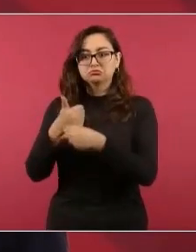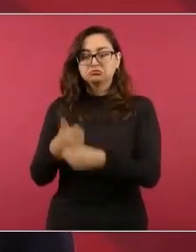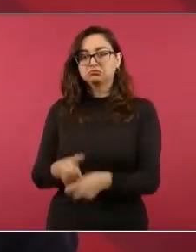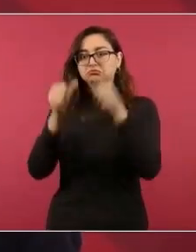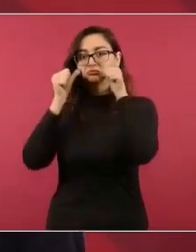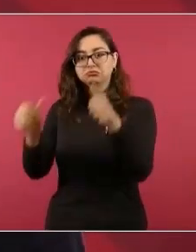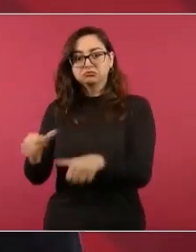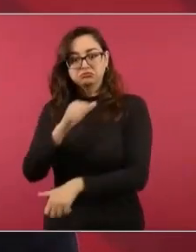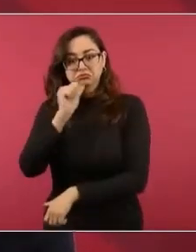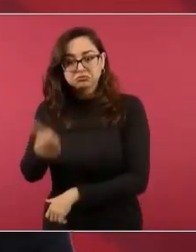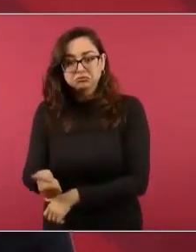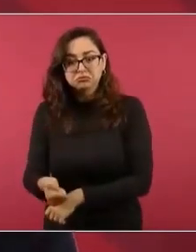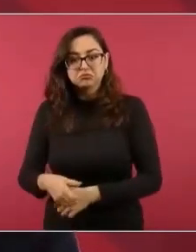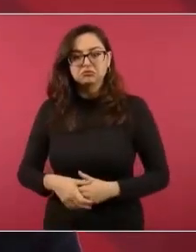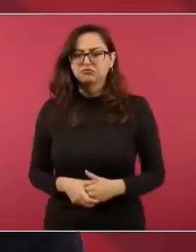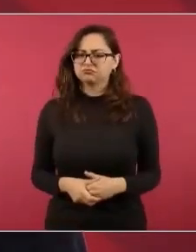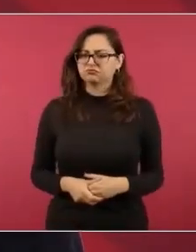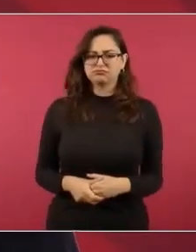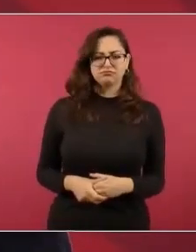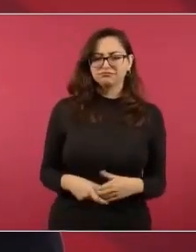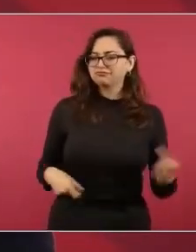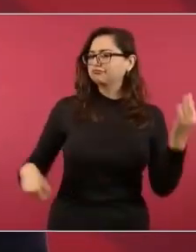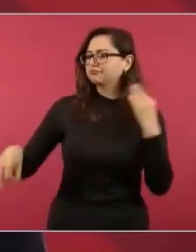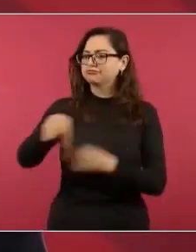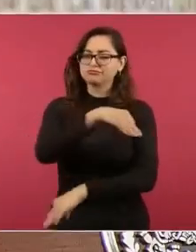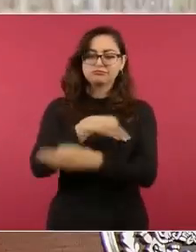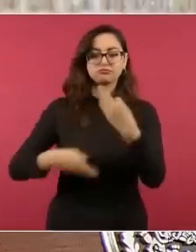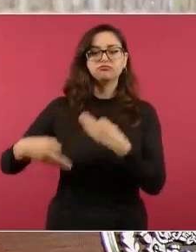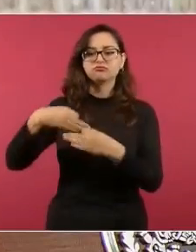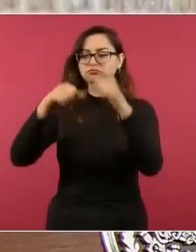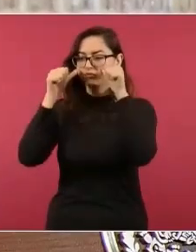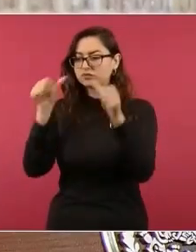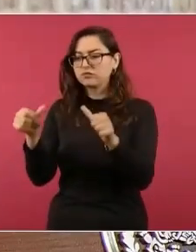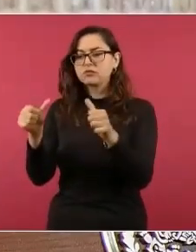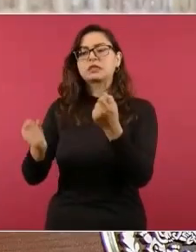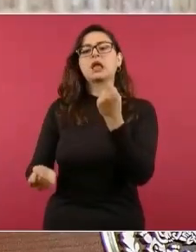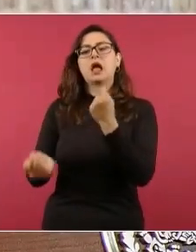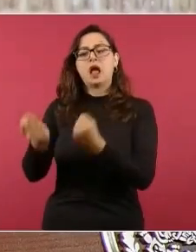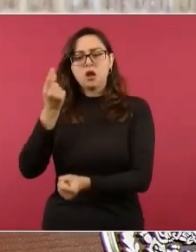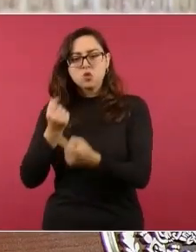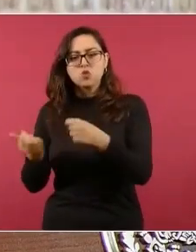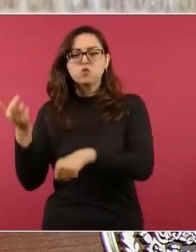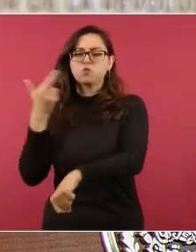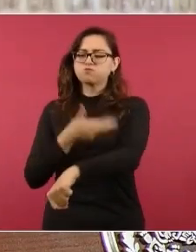Deben de haber trámites que se están haciendo